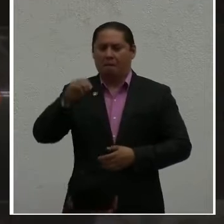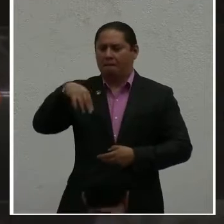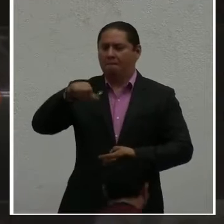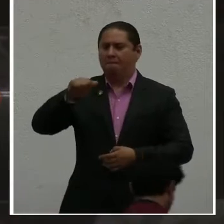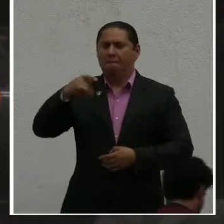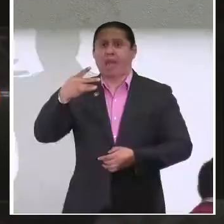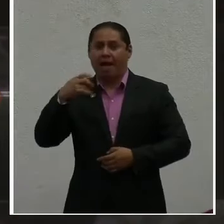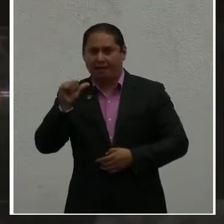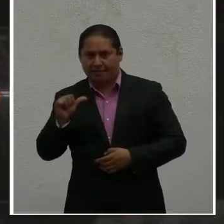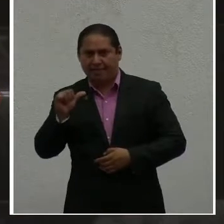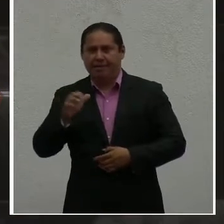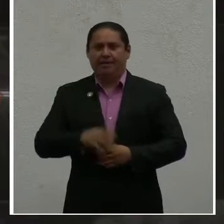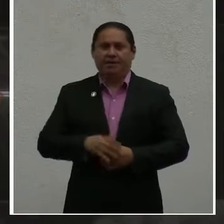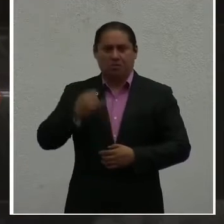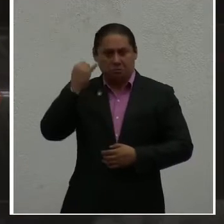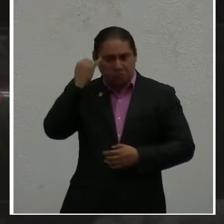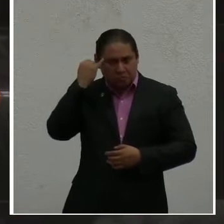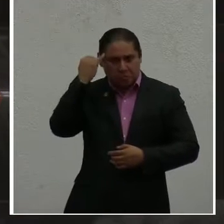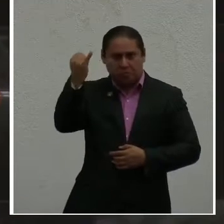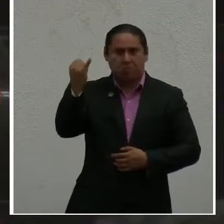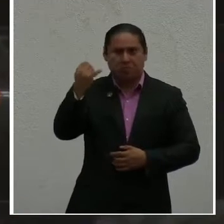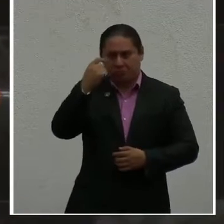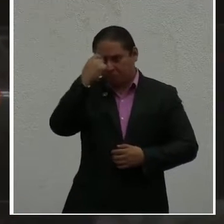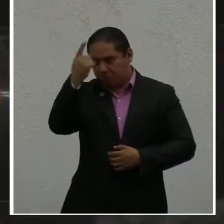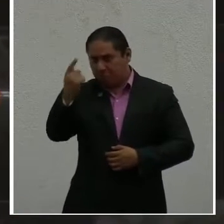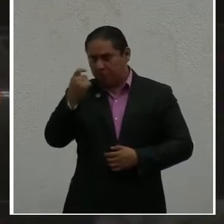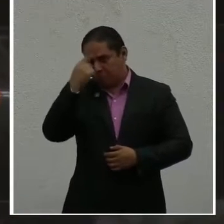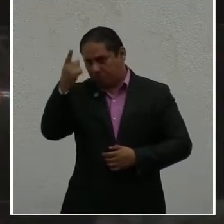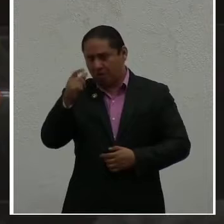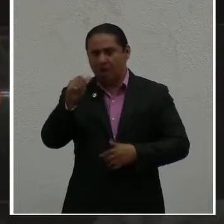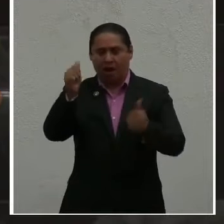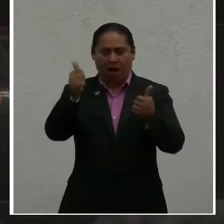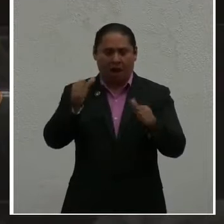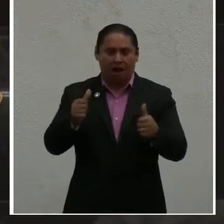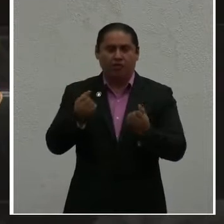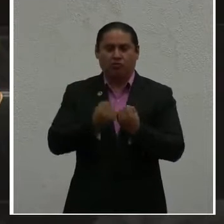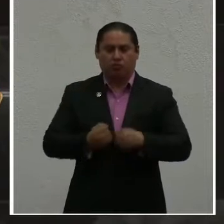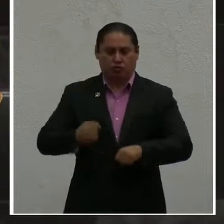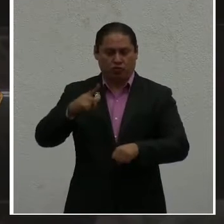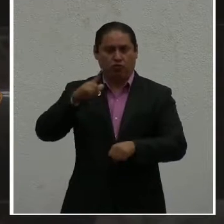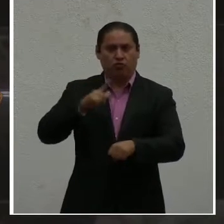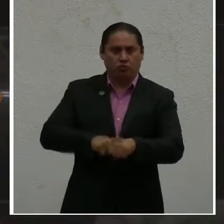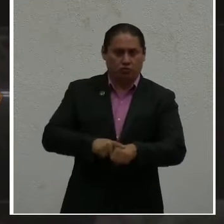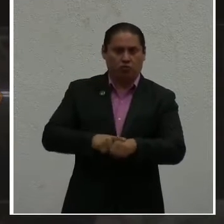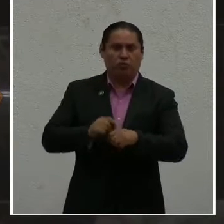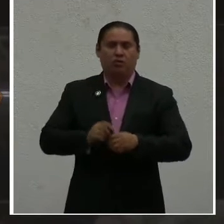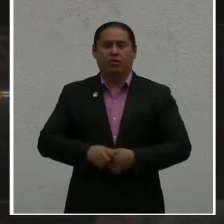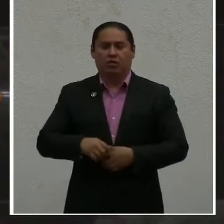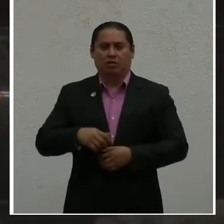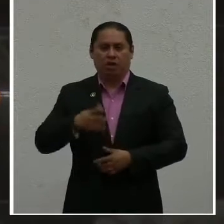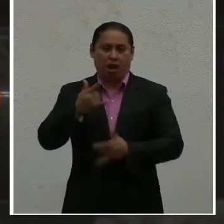de múltiples iniciativas en el arte social como parte del Renacimiento Maya.